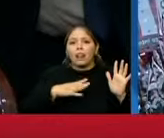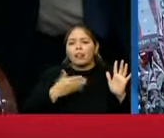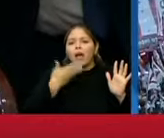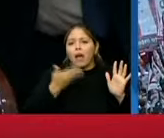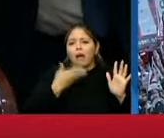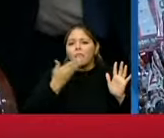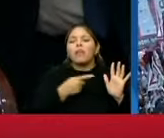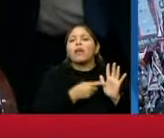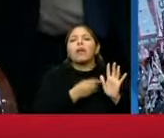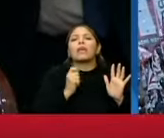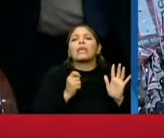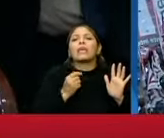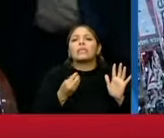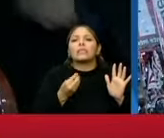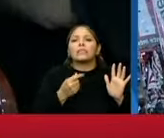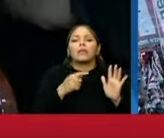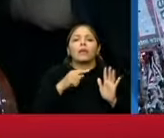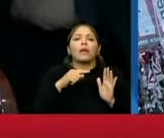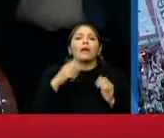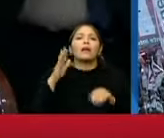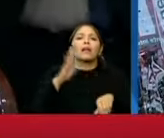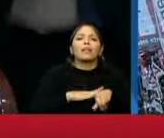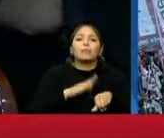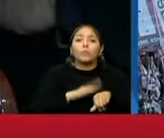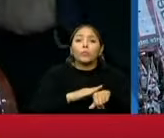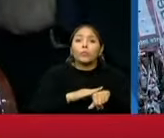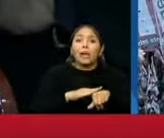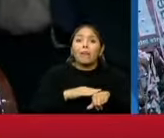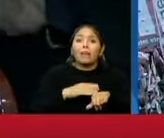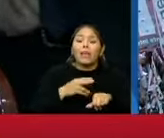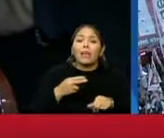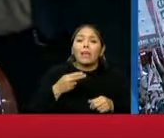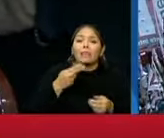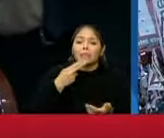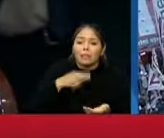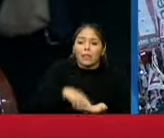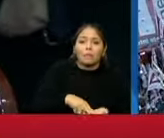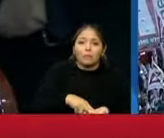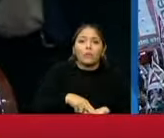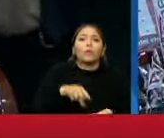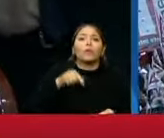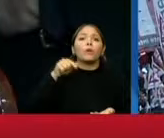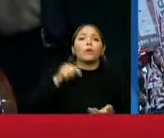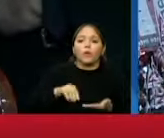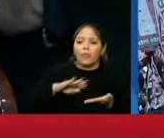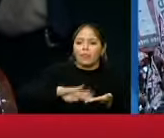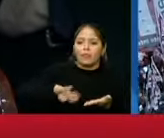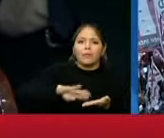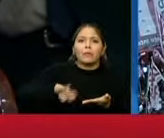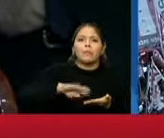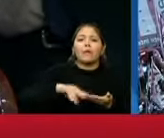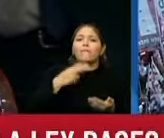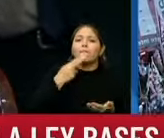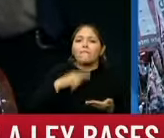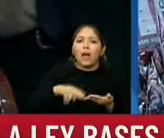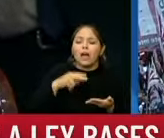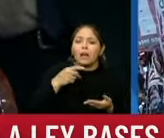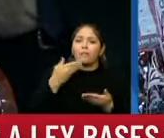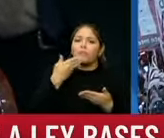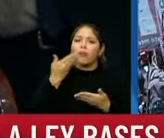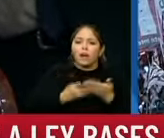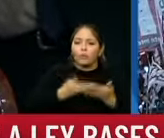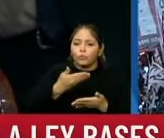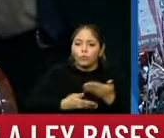Sí. ¿No? ¿Lo tenés lo de Banfi? Tomate. No, el que tenía que tomar un antigripal era el presidente de la